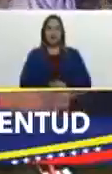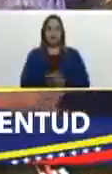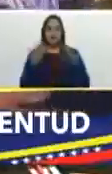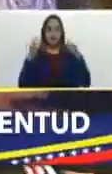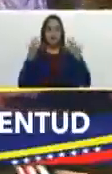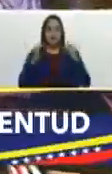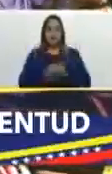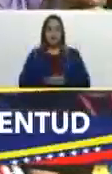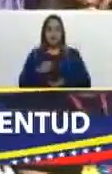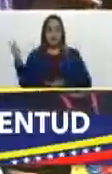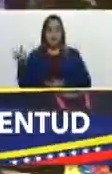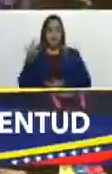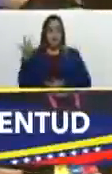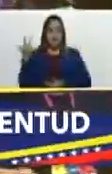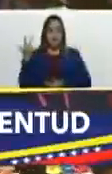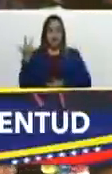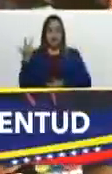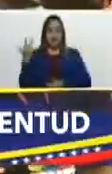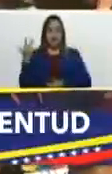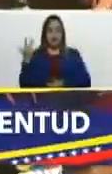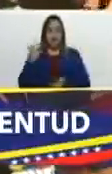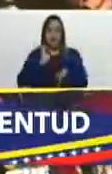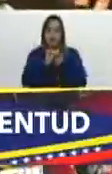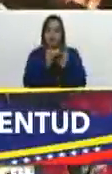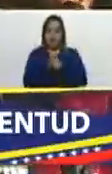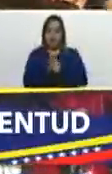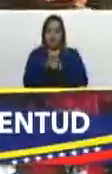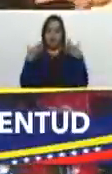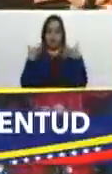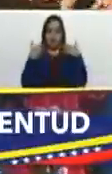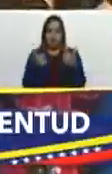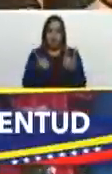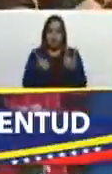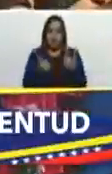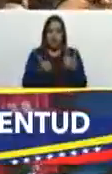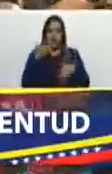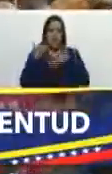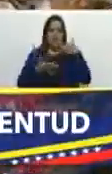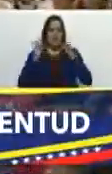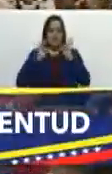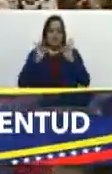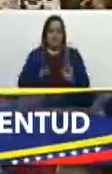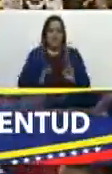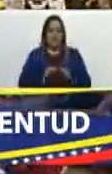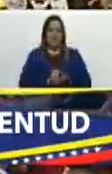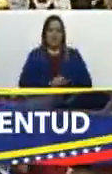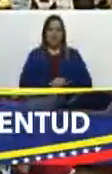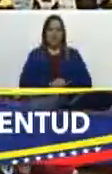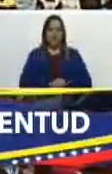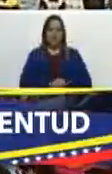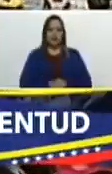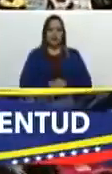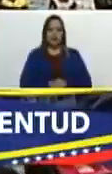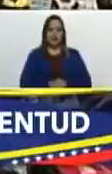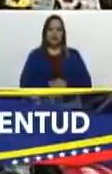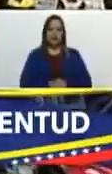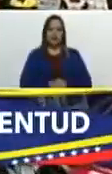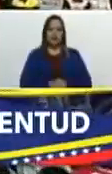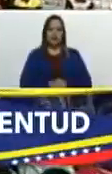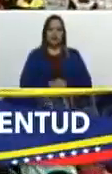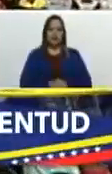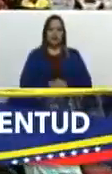En tercer lugar, el deporte, la salud y la actividad física. Sin saber que